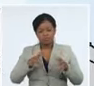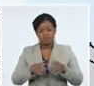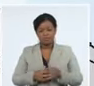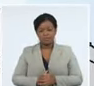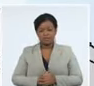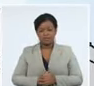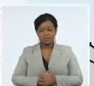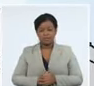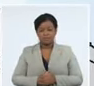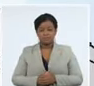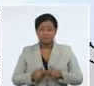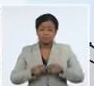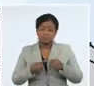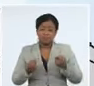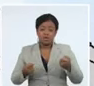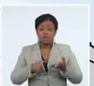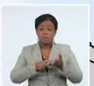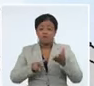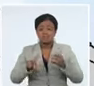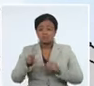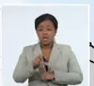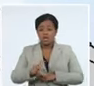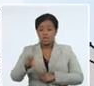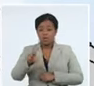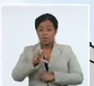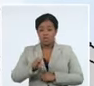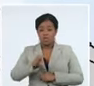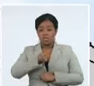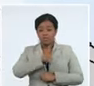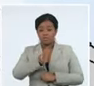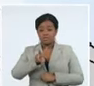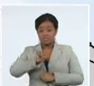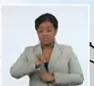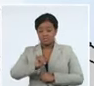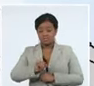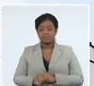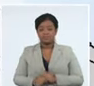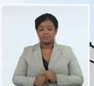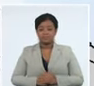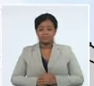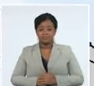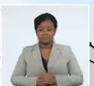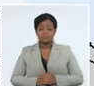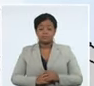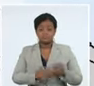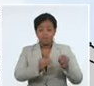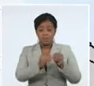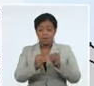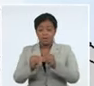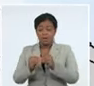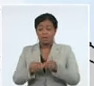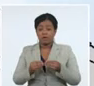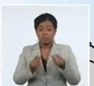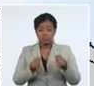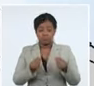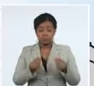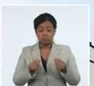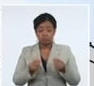expensa de Camagüey, con 226 casos, realmente una transmisión importante en